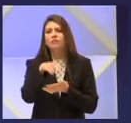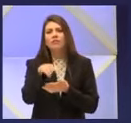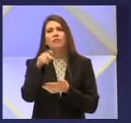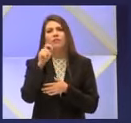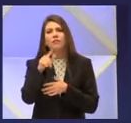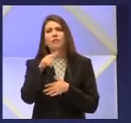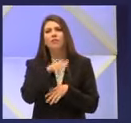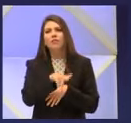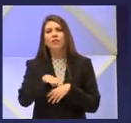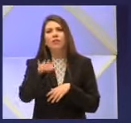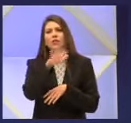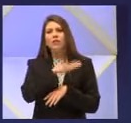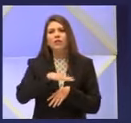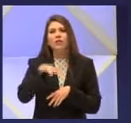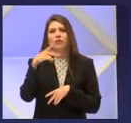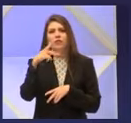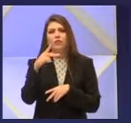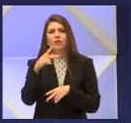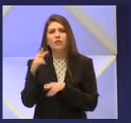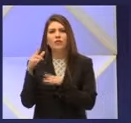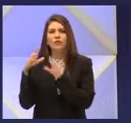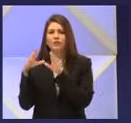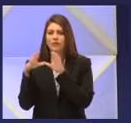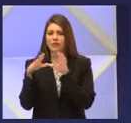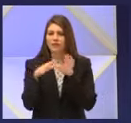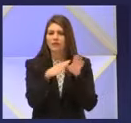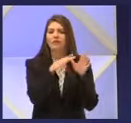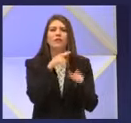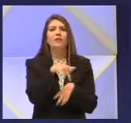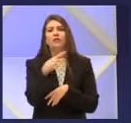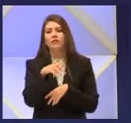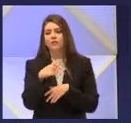superficie de nuestro satélite natural